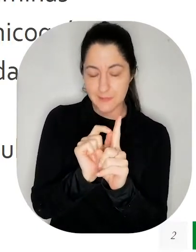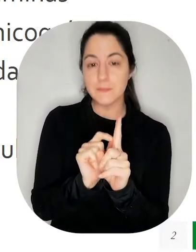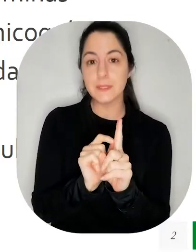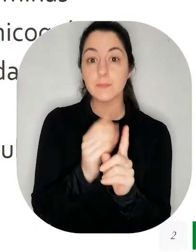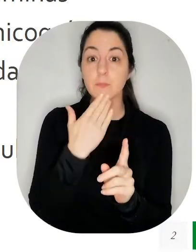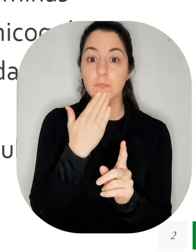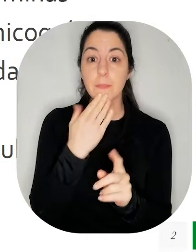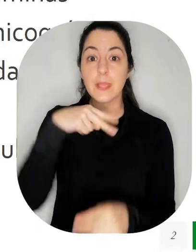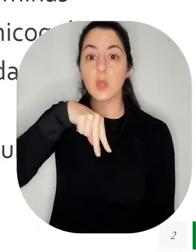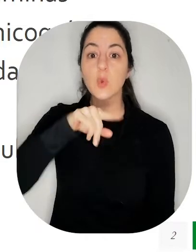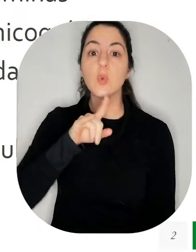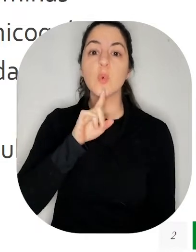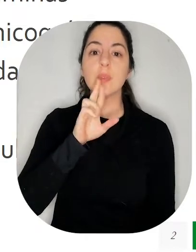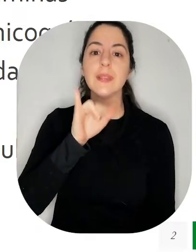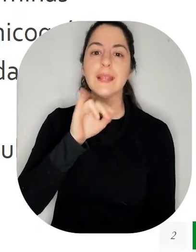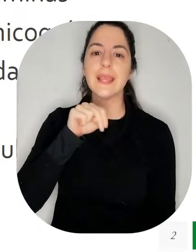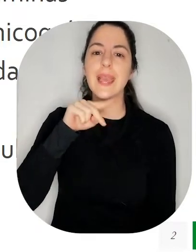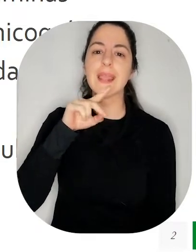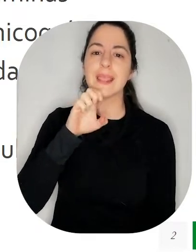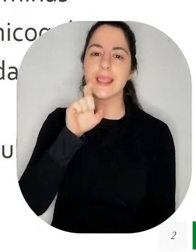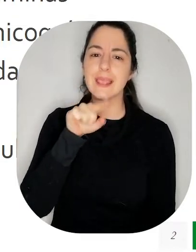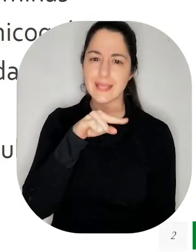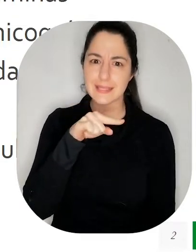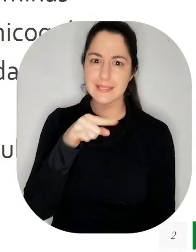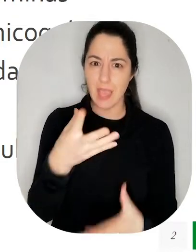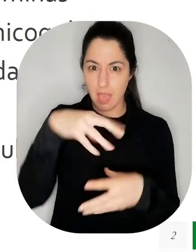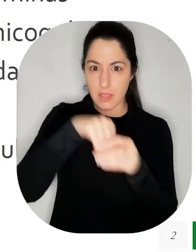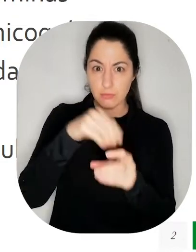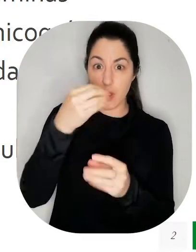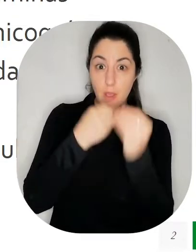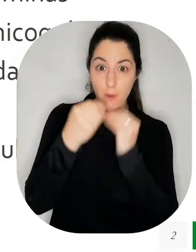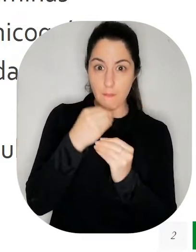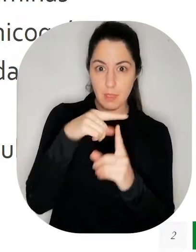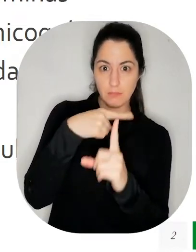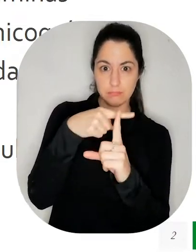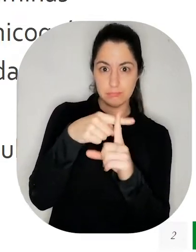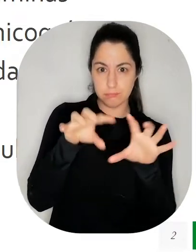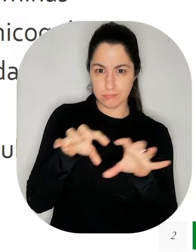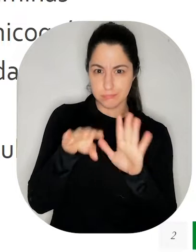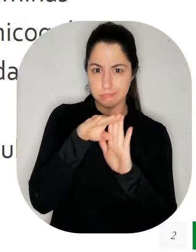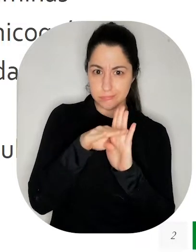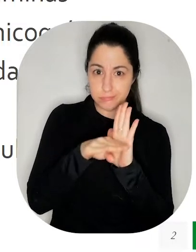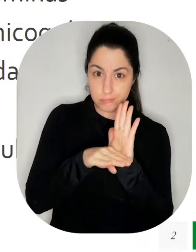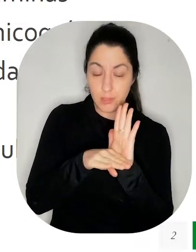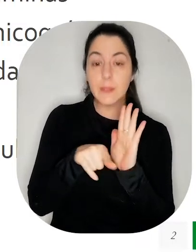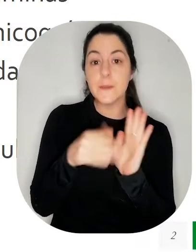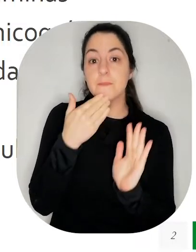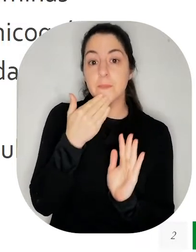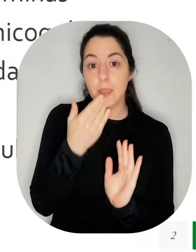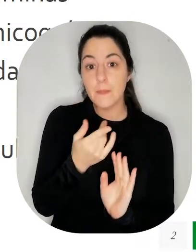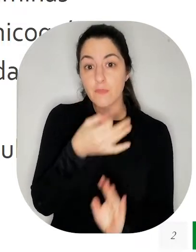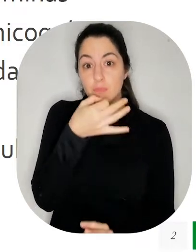más específicamente. Dentro de los nutrientes hablaremos de proteínas, minerales y vitaminas en especial,